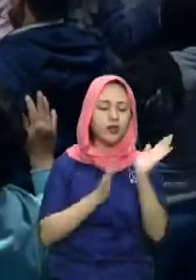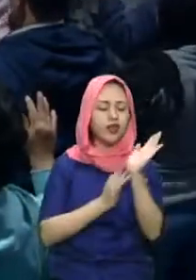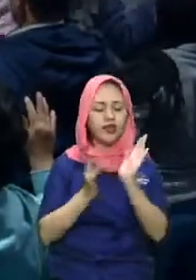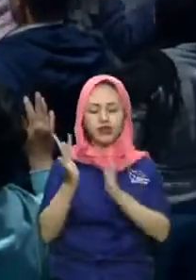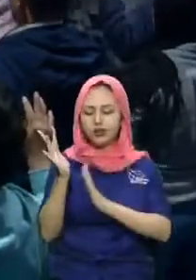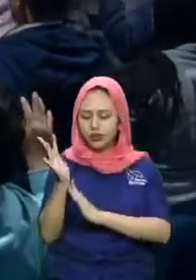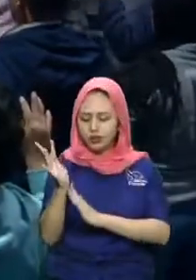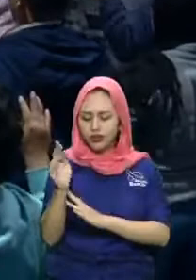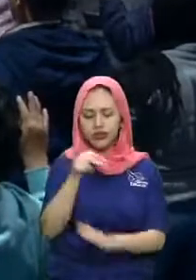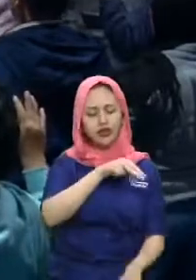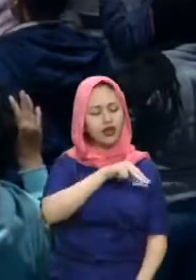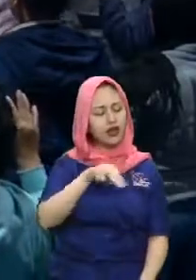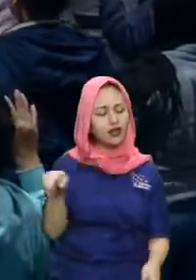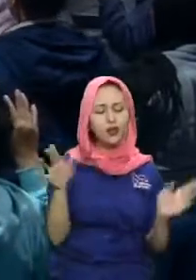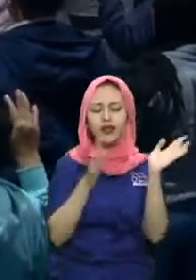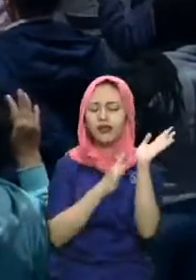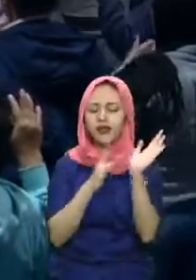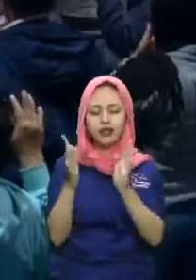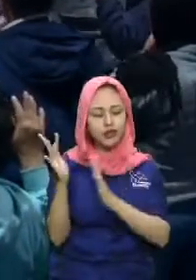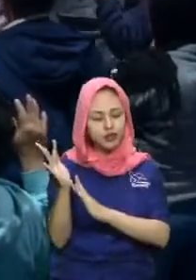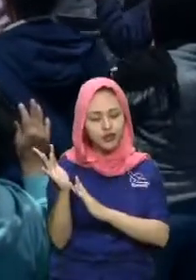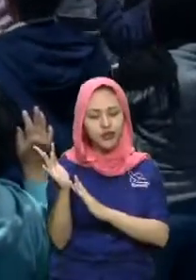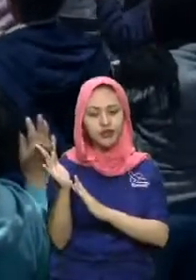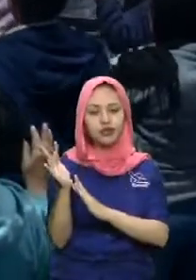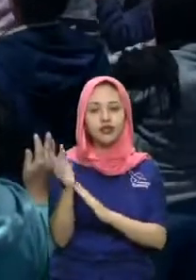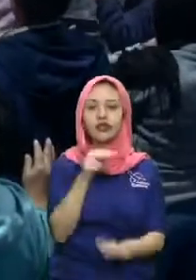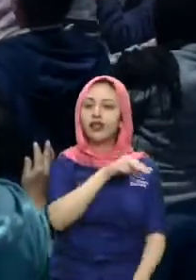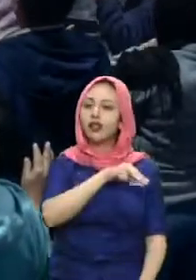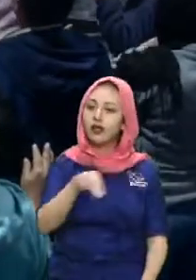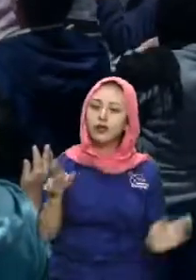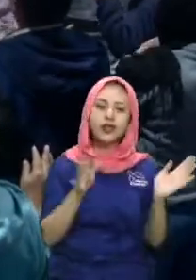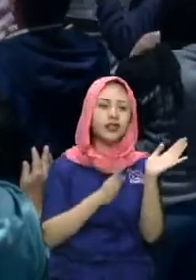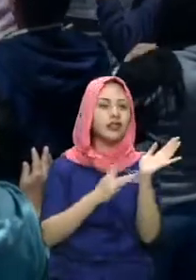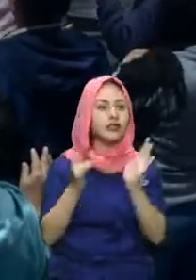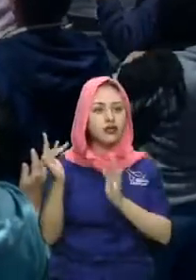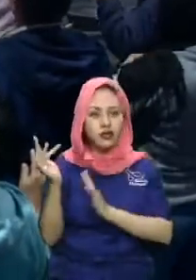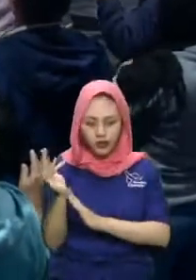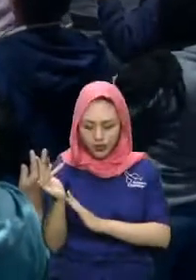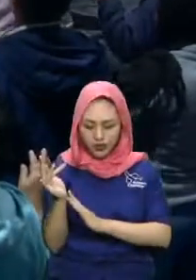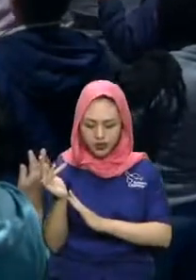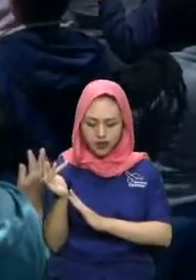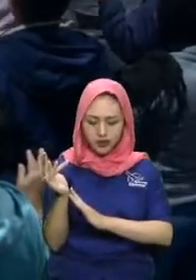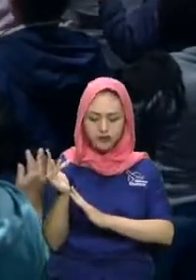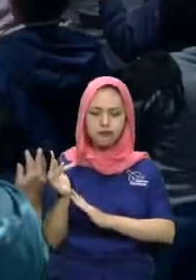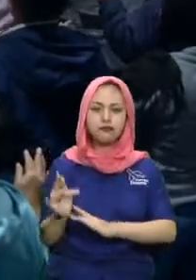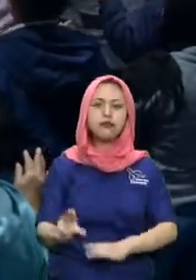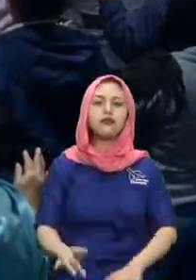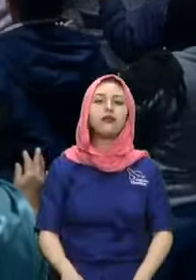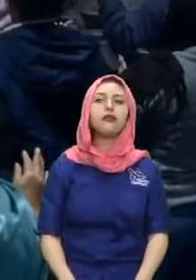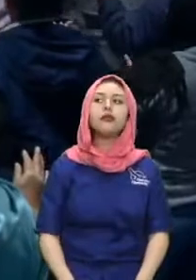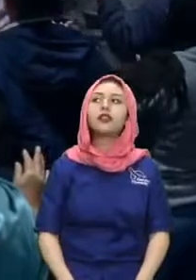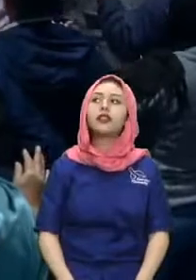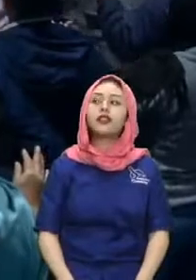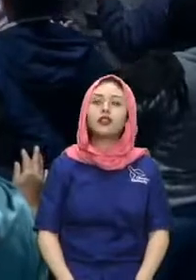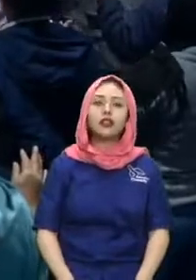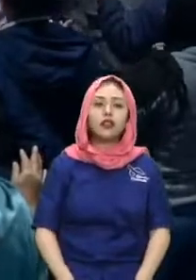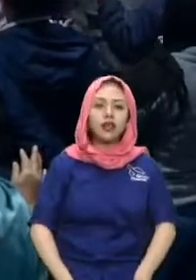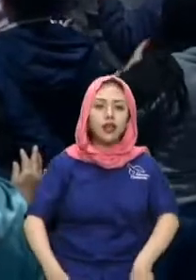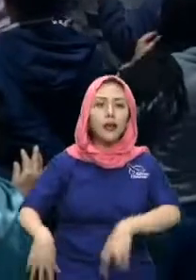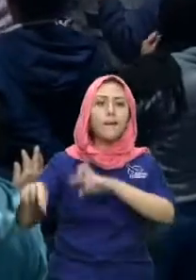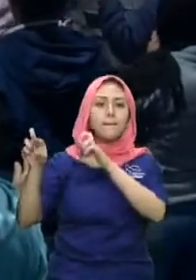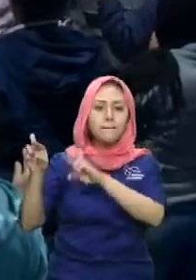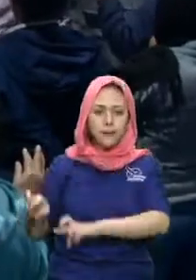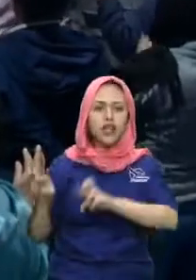Jesús, en el nombre de Jesús, en el nombre de Jesús. Y aquí hay gente como Onésimo, que quiere decir